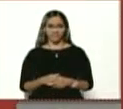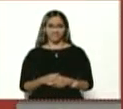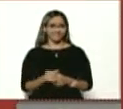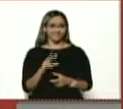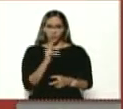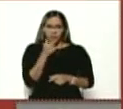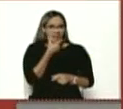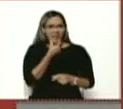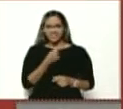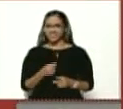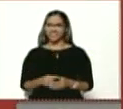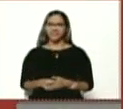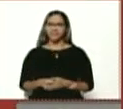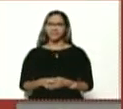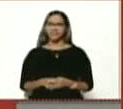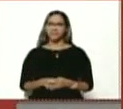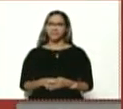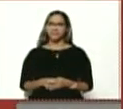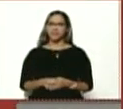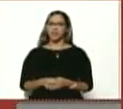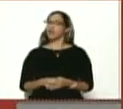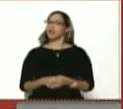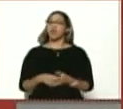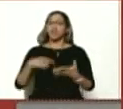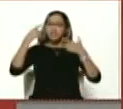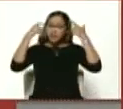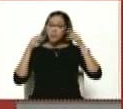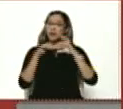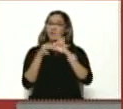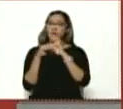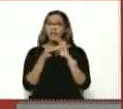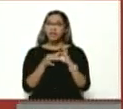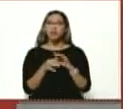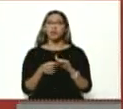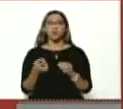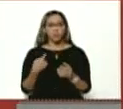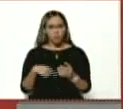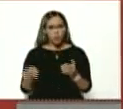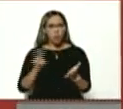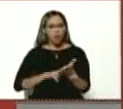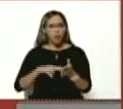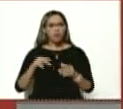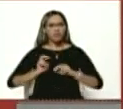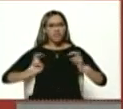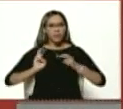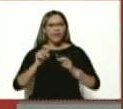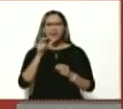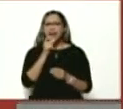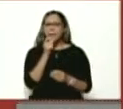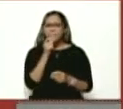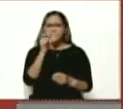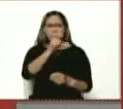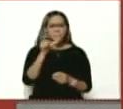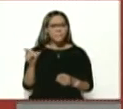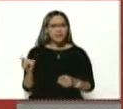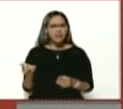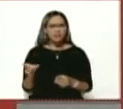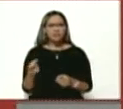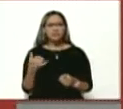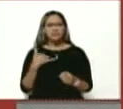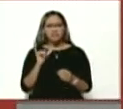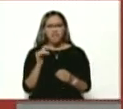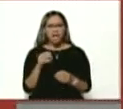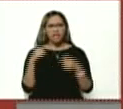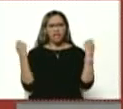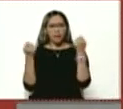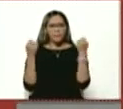No es fácil. El chavismo va a ir unido, por cierto. Vuelvo otra vez aquí con el tema. La gente pregunta que si va a haber campaña interna.